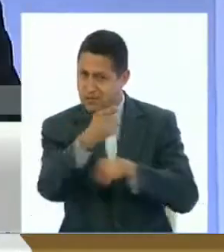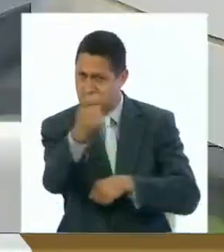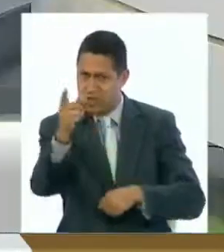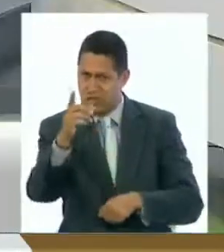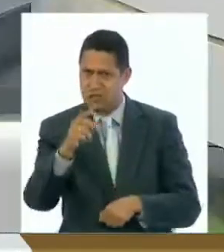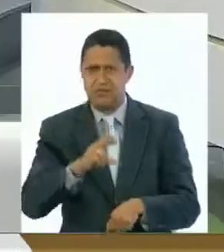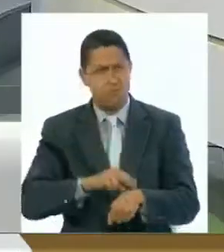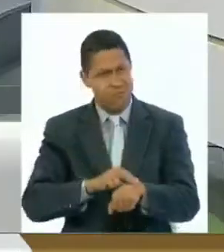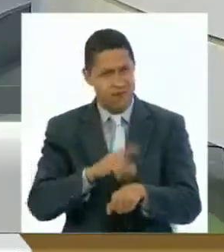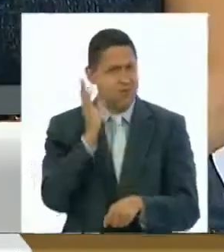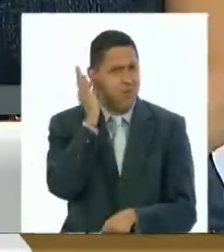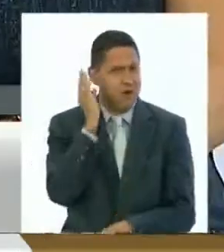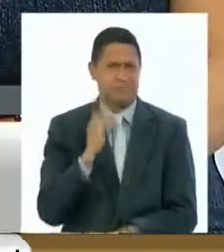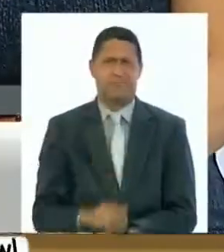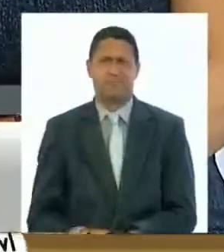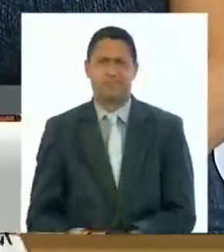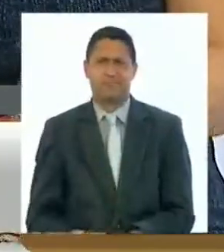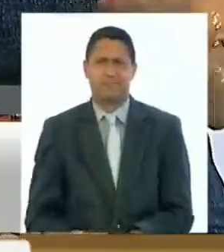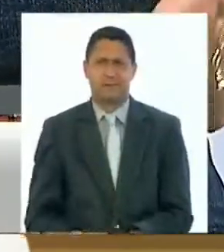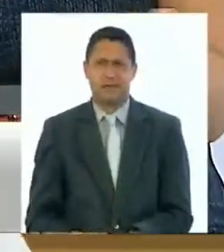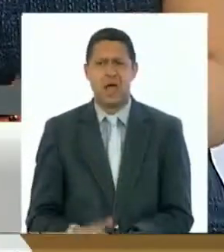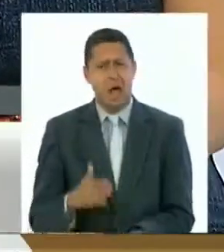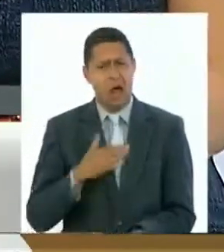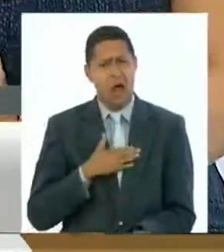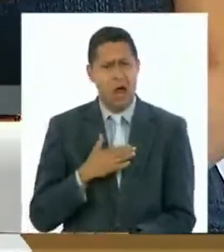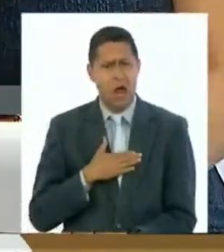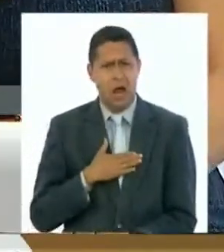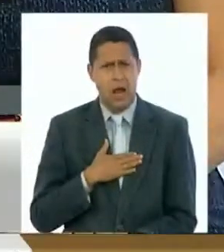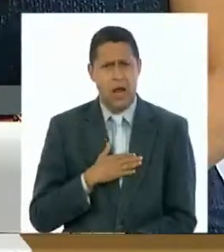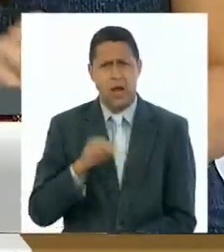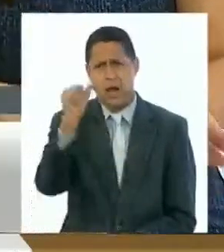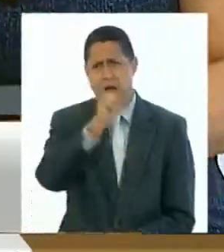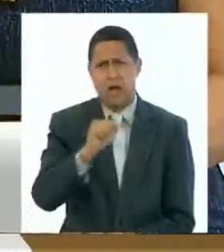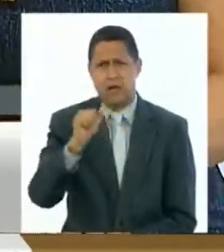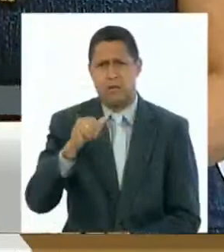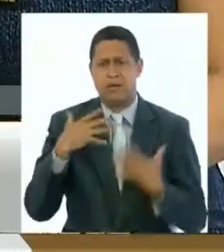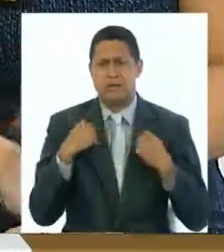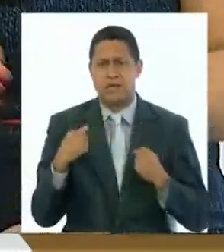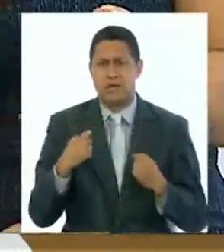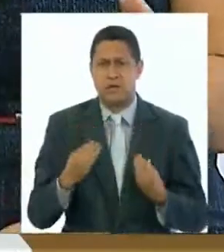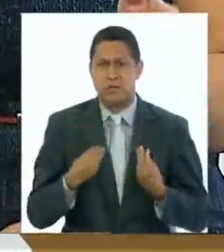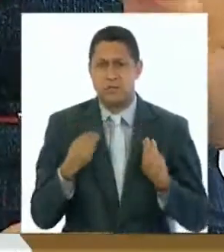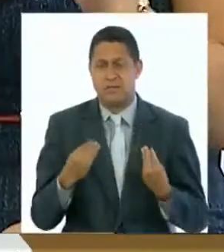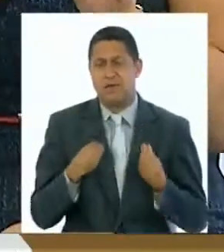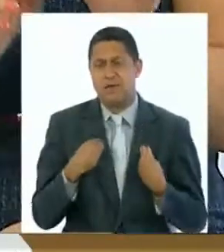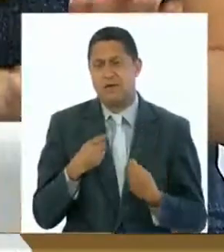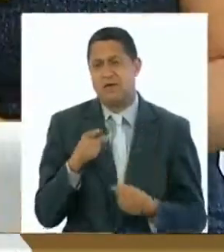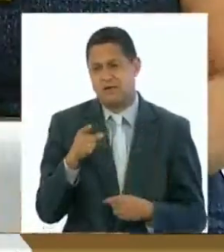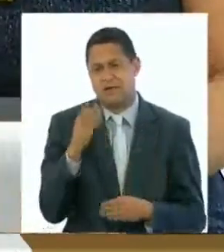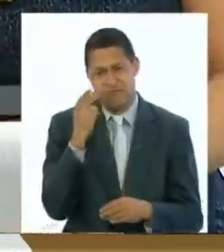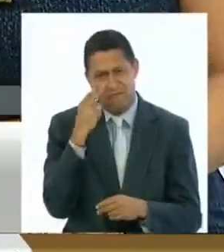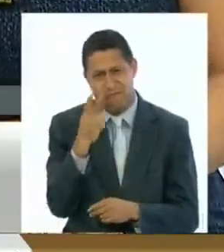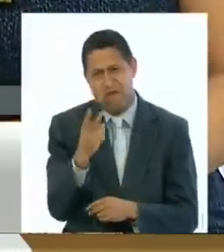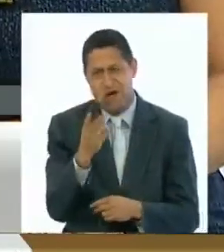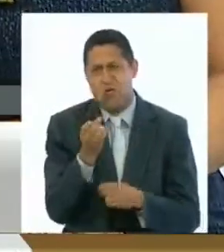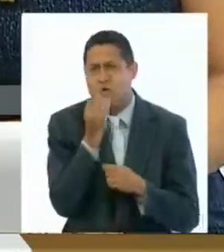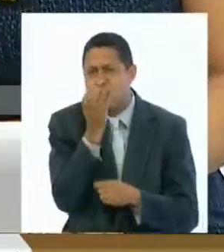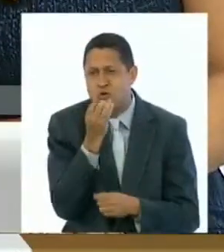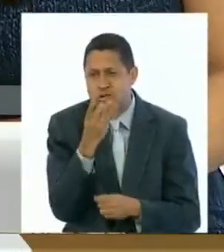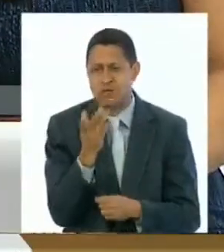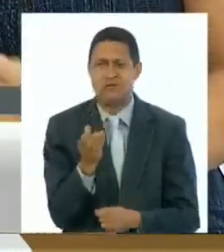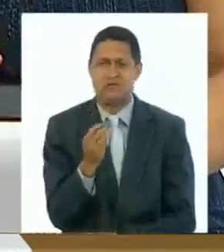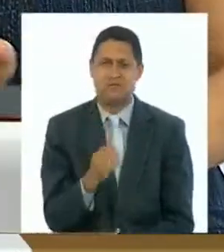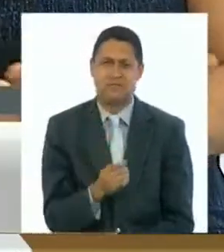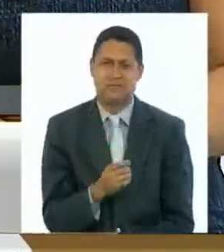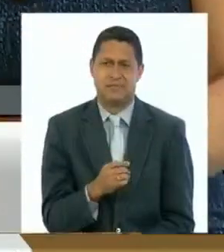la nutrición. Bueno, pueden contactarme por @saludyvidafit, ahí siempre voy poniendo algunos consejitos